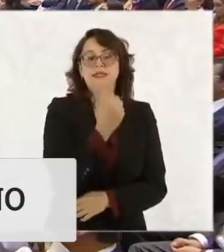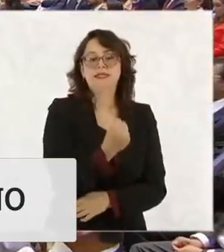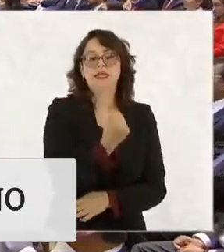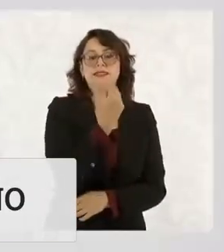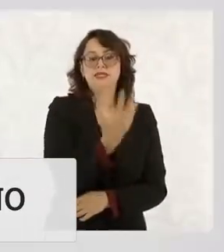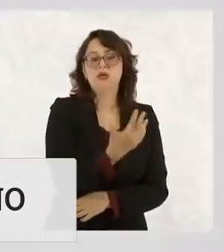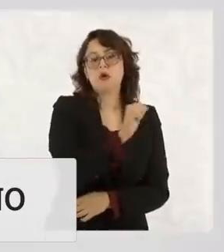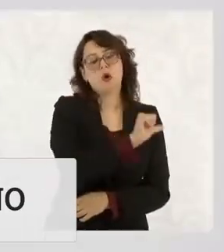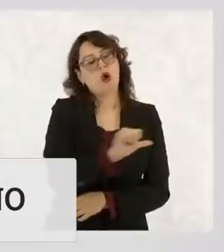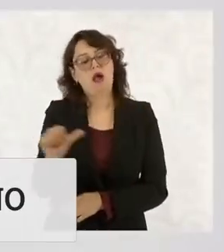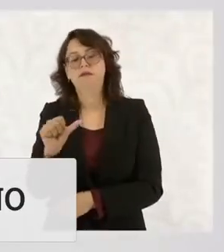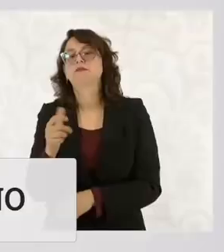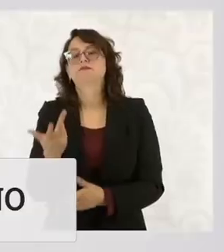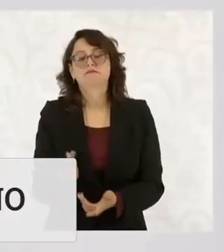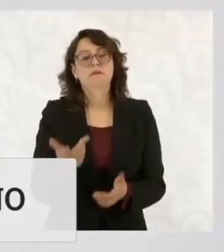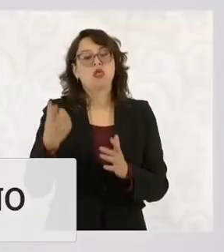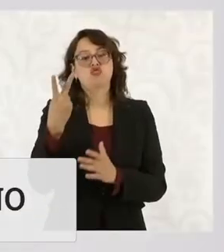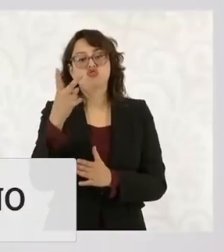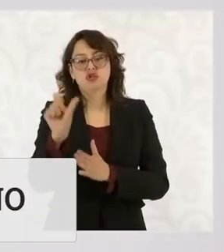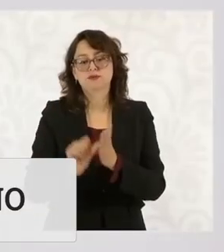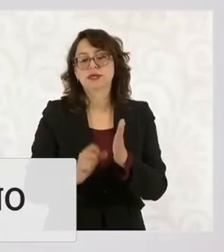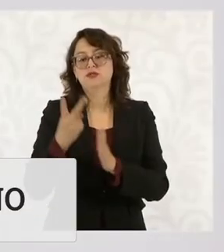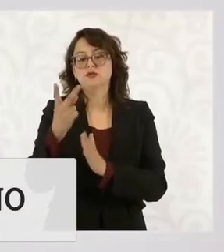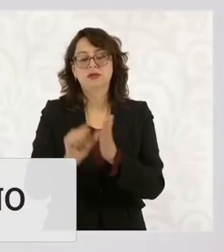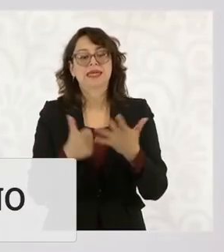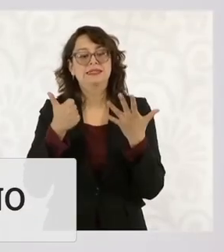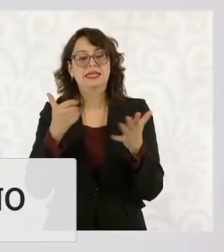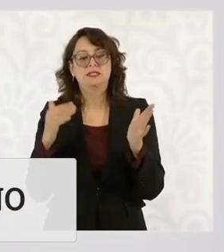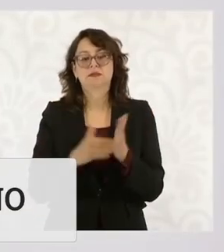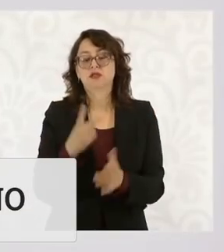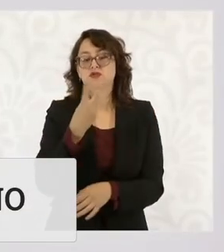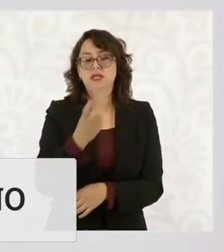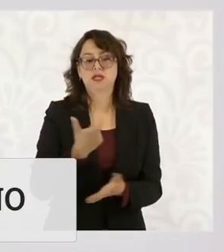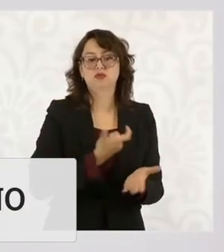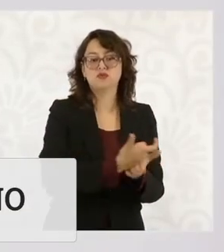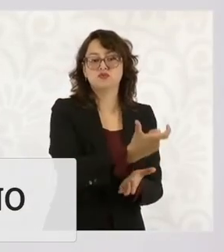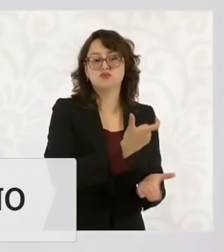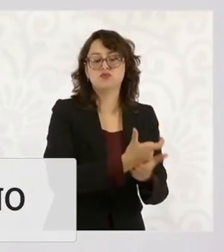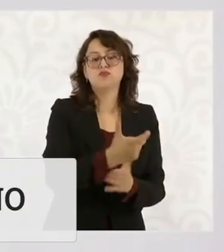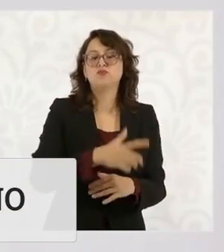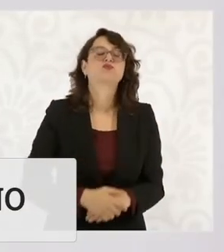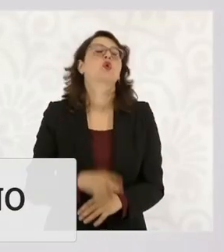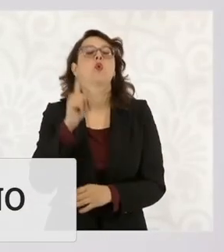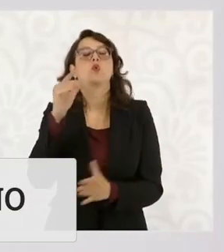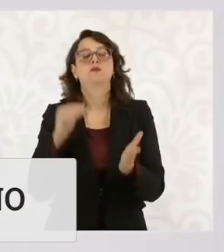65 años reciben su pensión bimestral de 6,200 pesos.